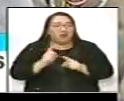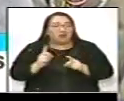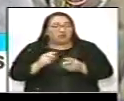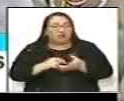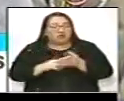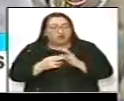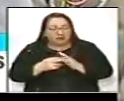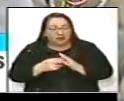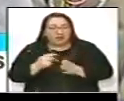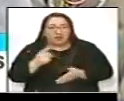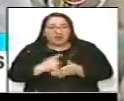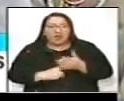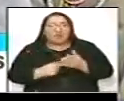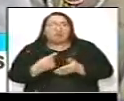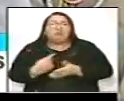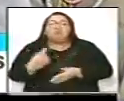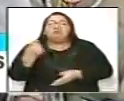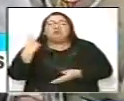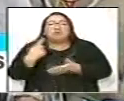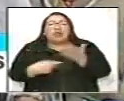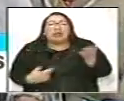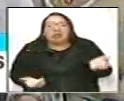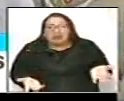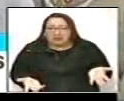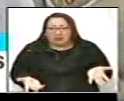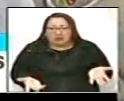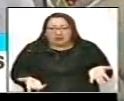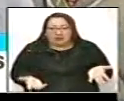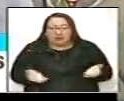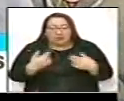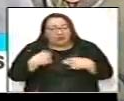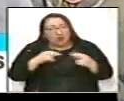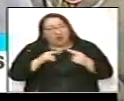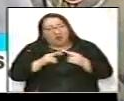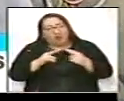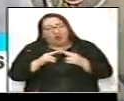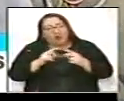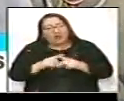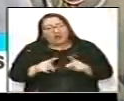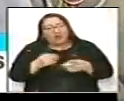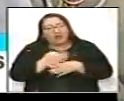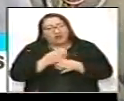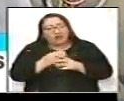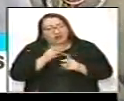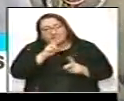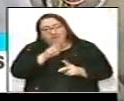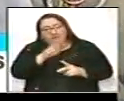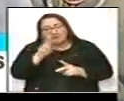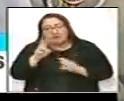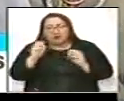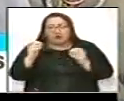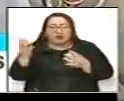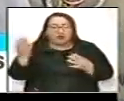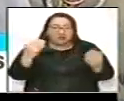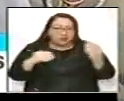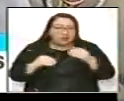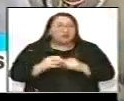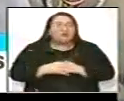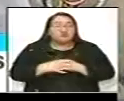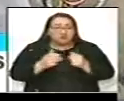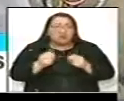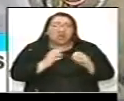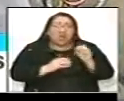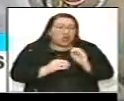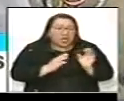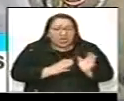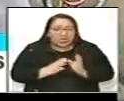informada significa ¿para qué? Porque hemos conocido demasiadas formas de presencia de chicos también